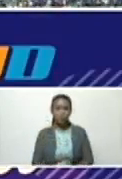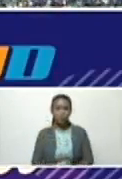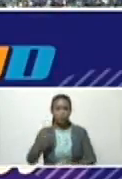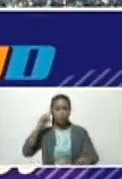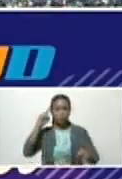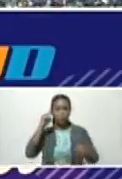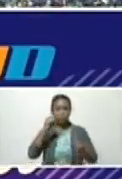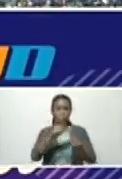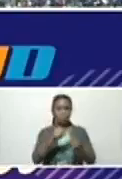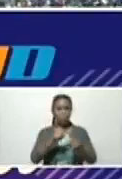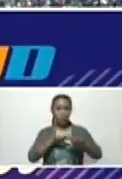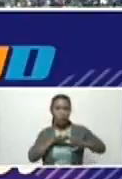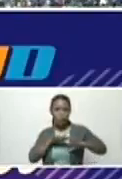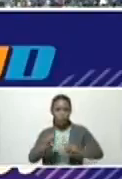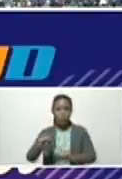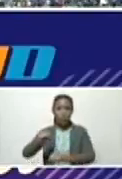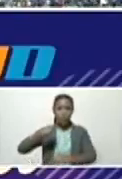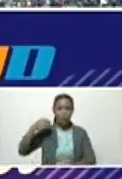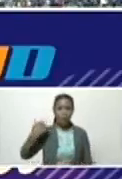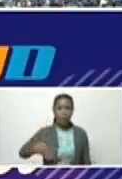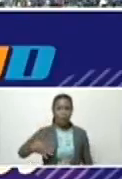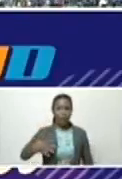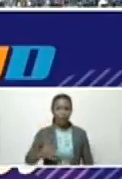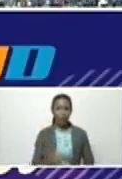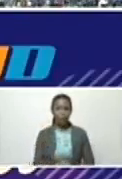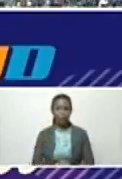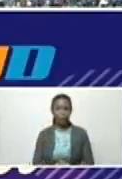Rumbo a la conquista de los derechos